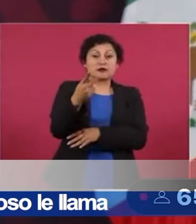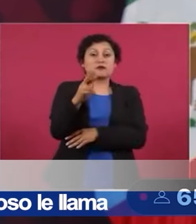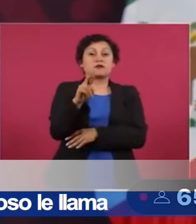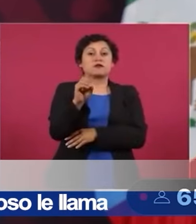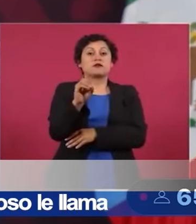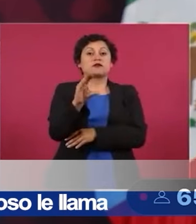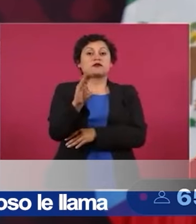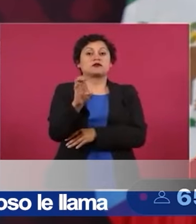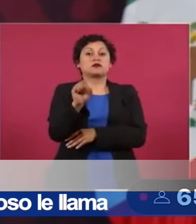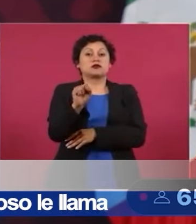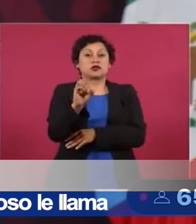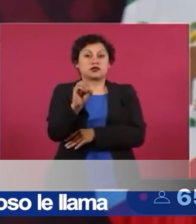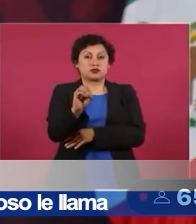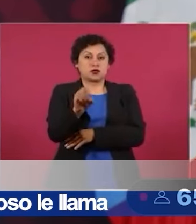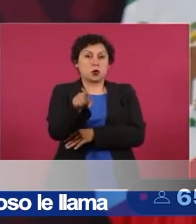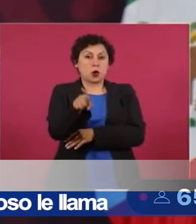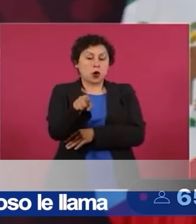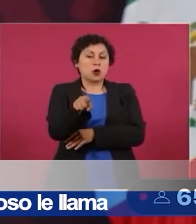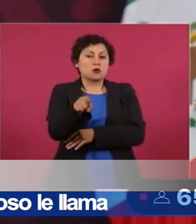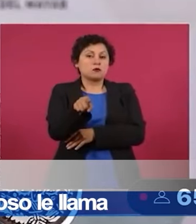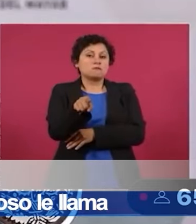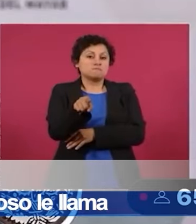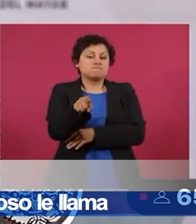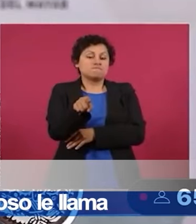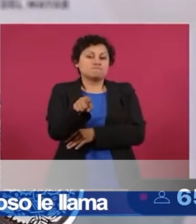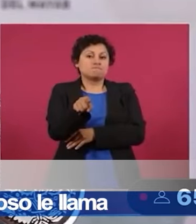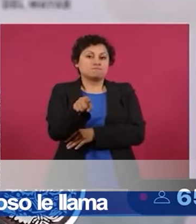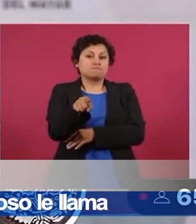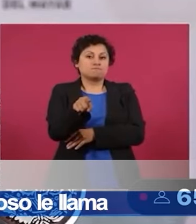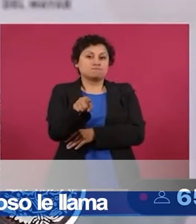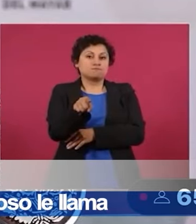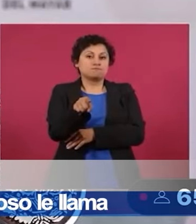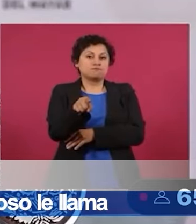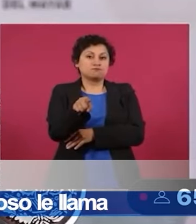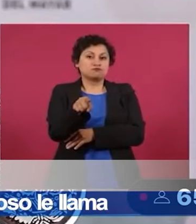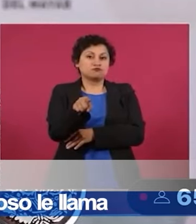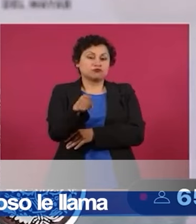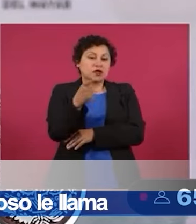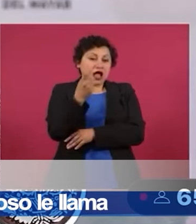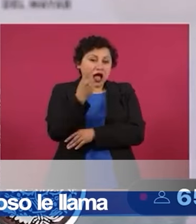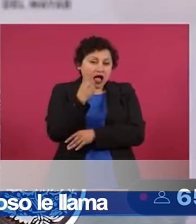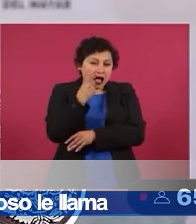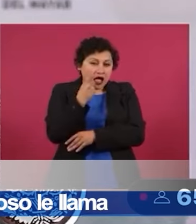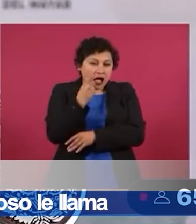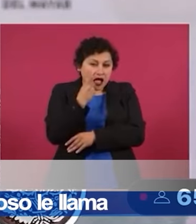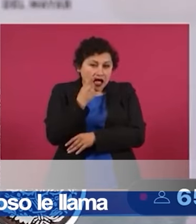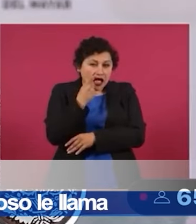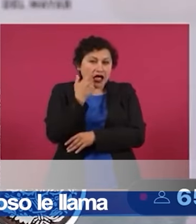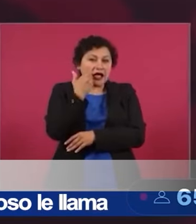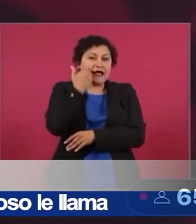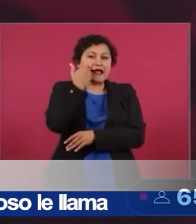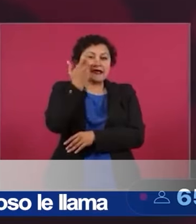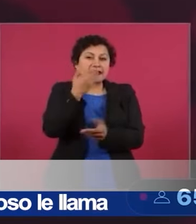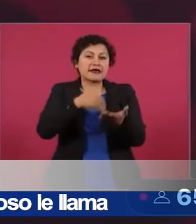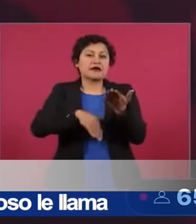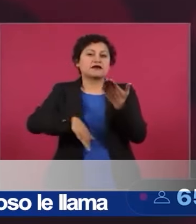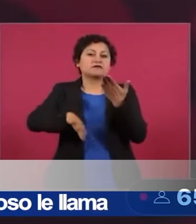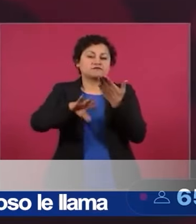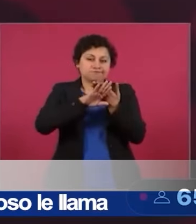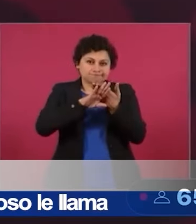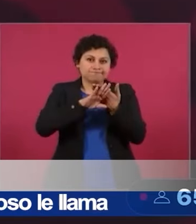proceso una intención de desacreditar y de calumniar